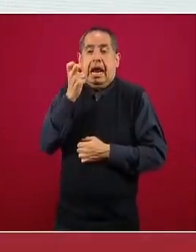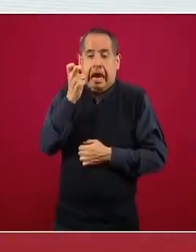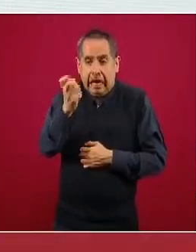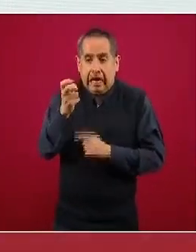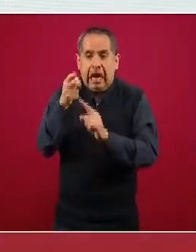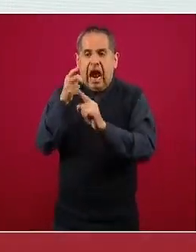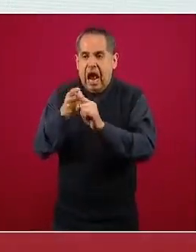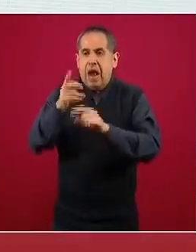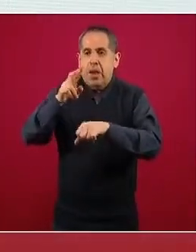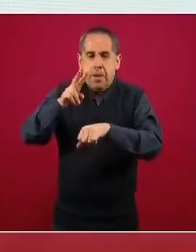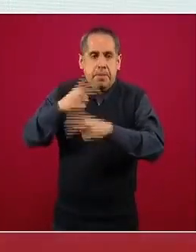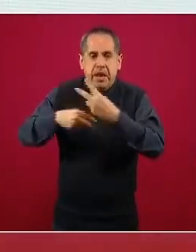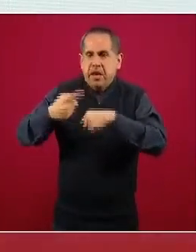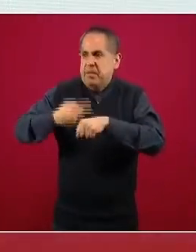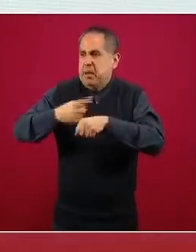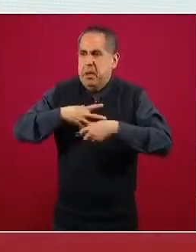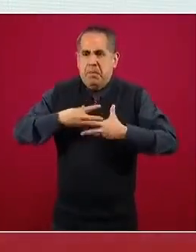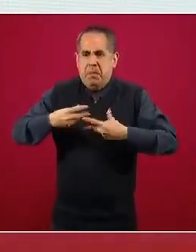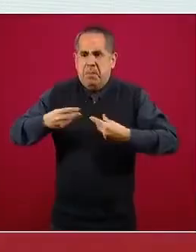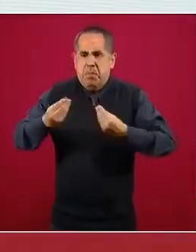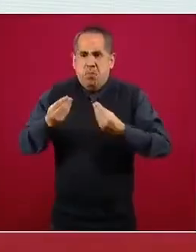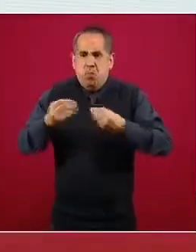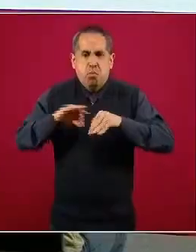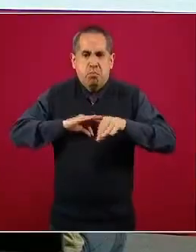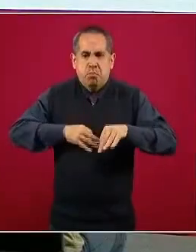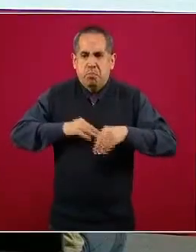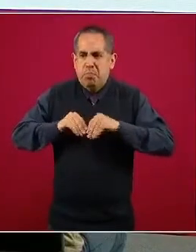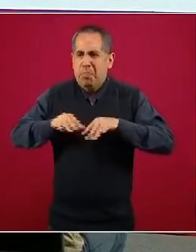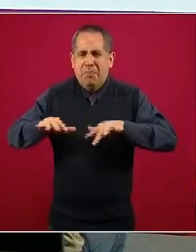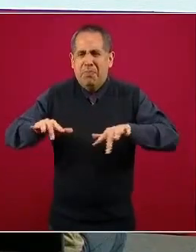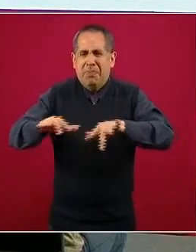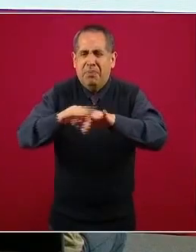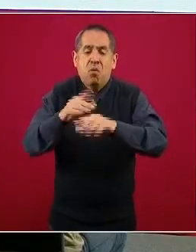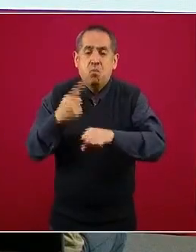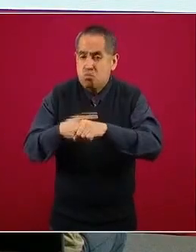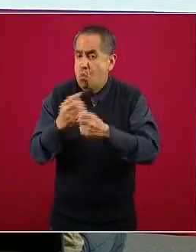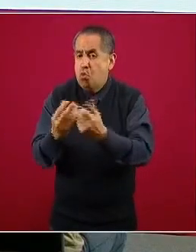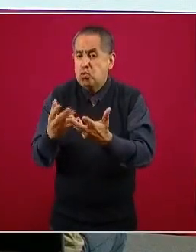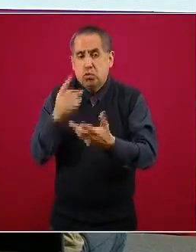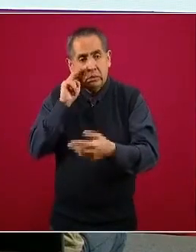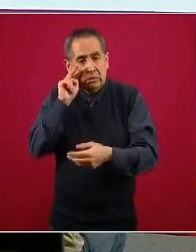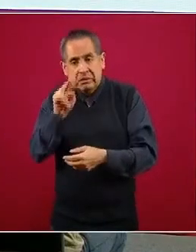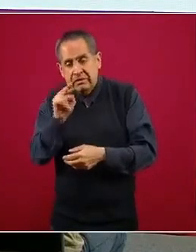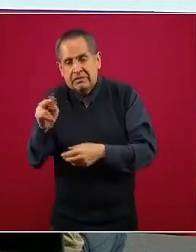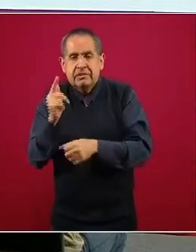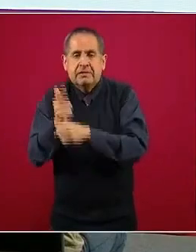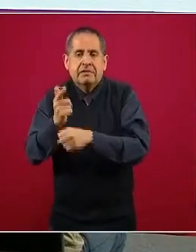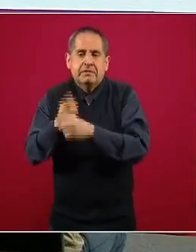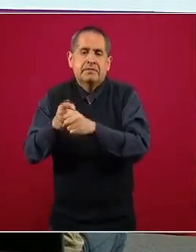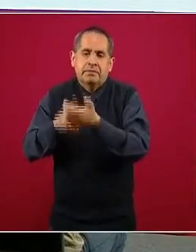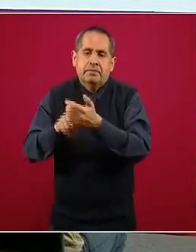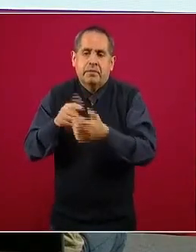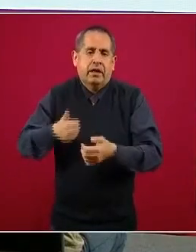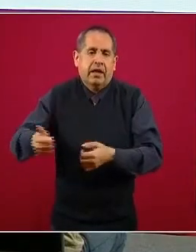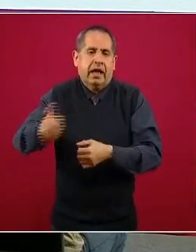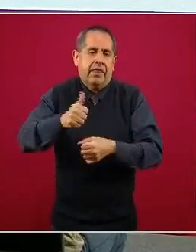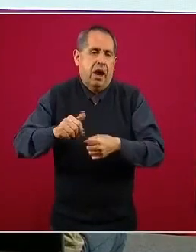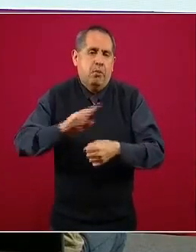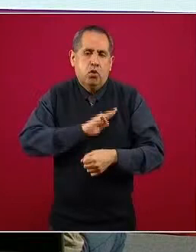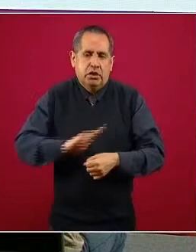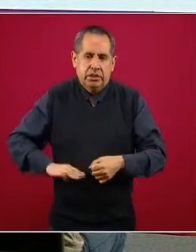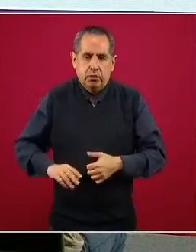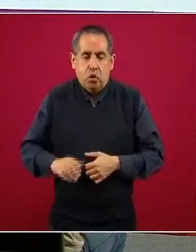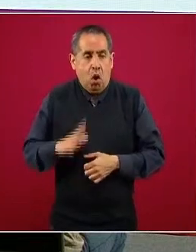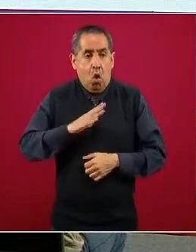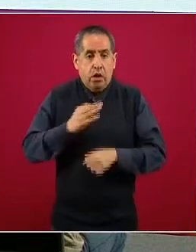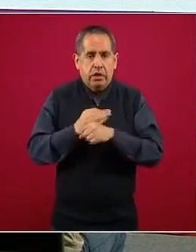donde está la transmisión activa, a juzgar por el número de personas detectadas de acuerdo a su población. Se concentra